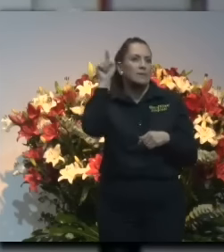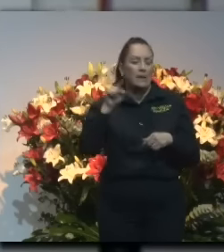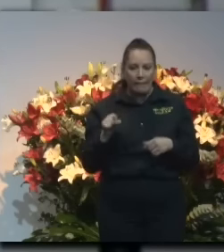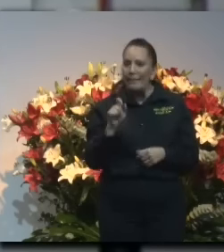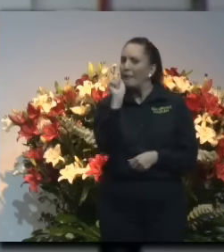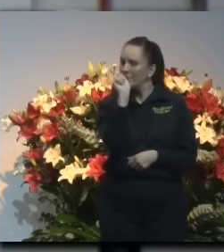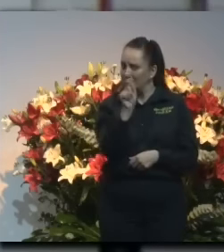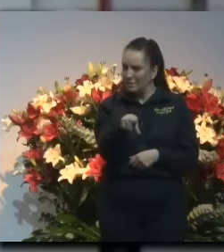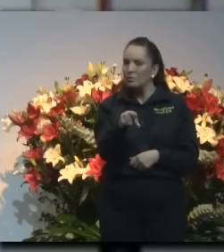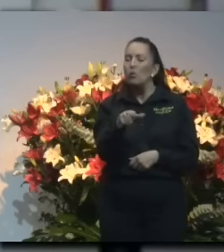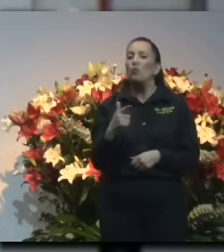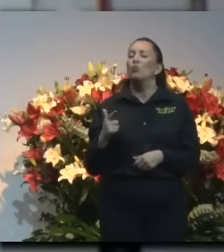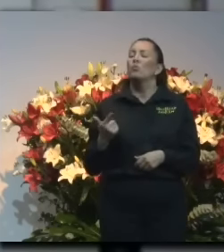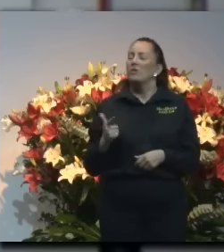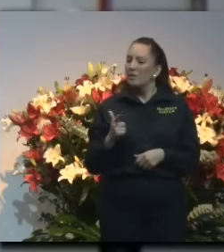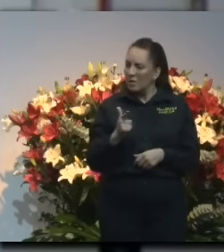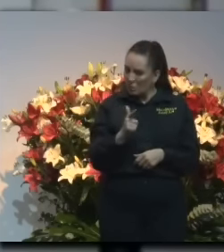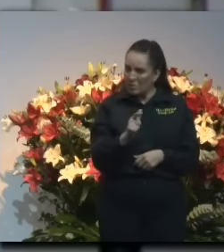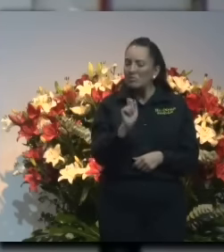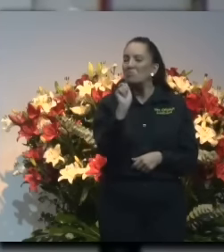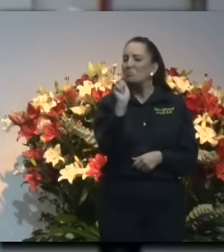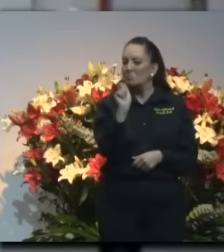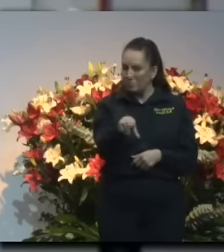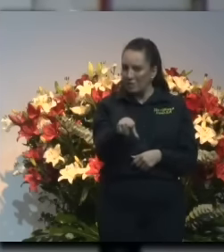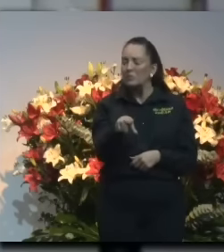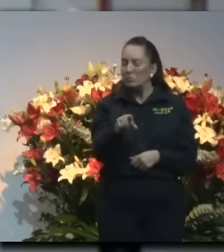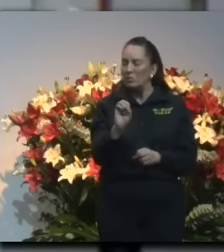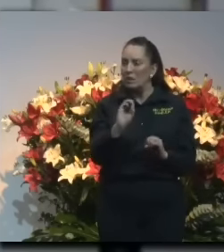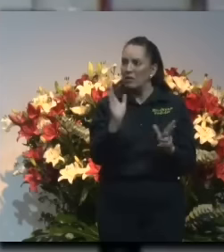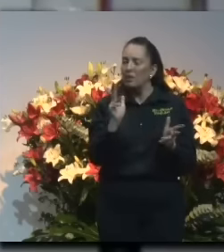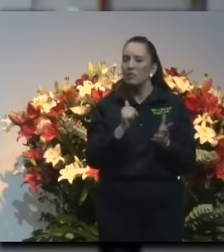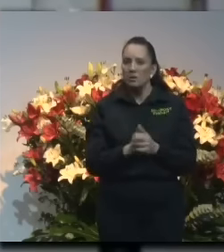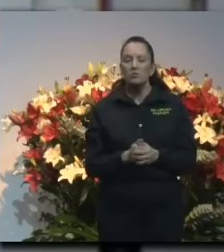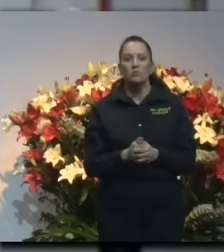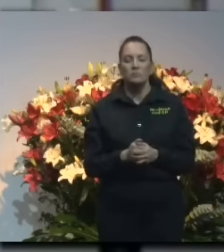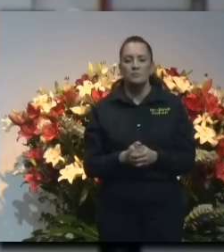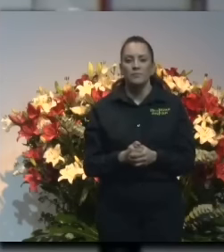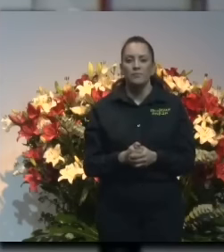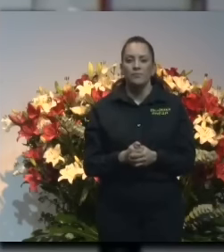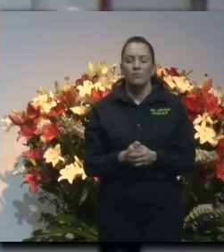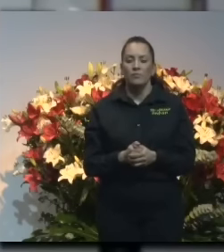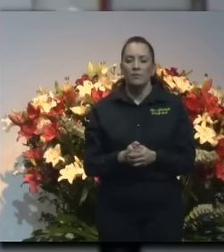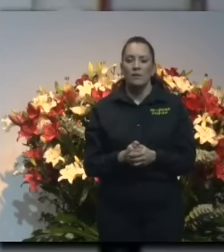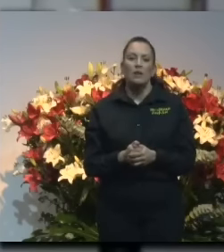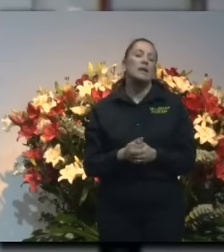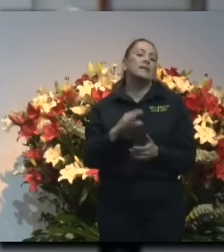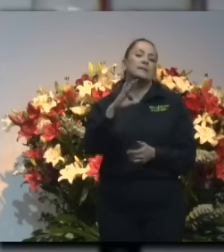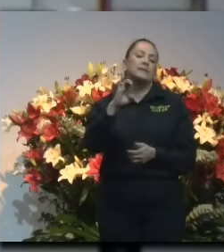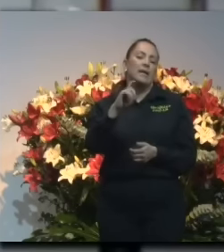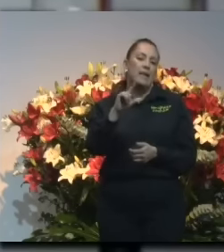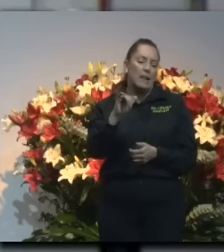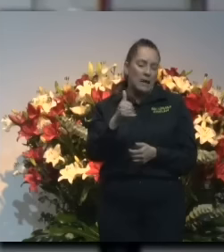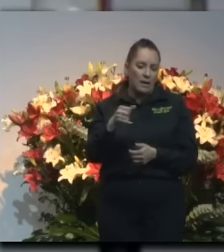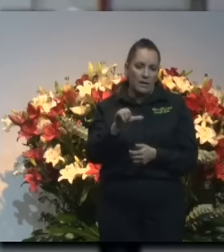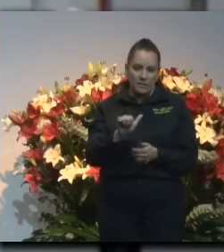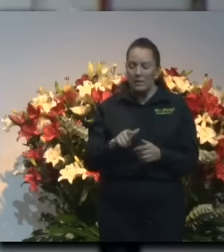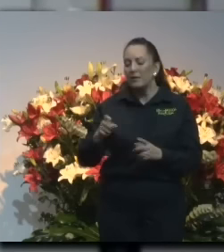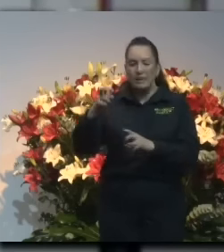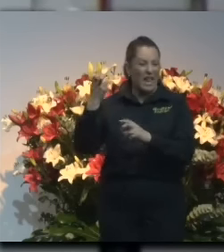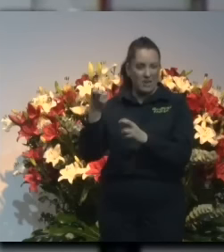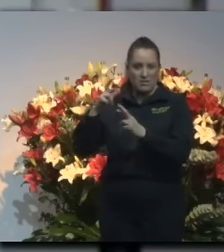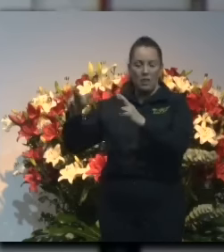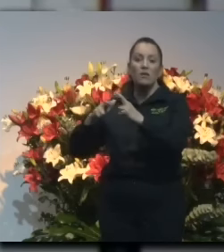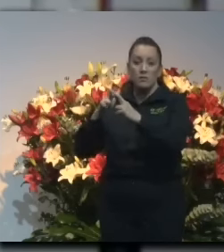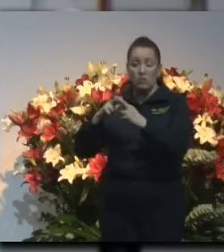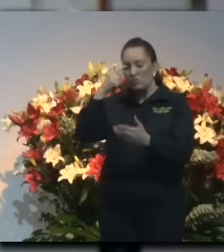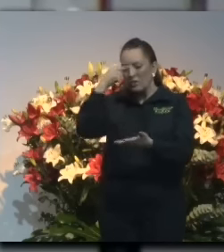también, Guanajuato, una parte de Guanajuato, por supuesto, donde está pues Celaya y esta región. Entonces, pues tenemos que